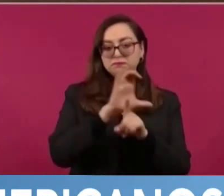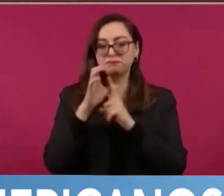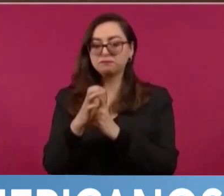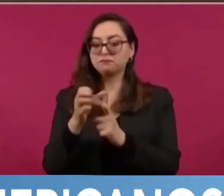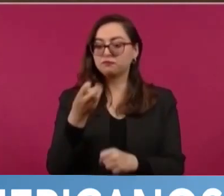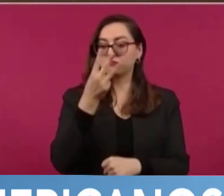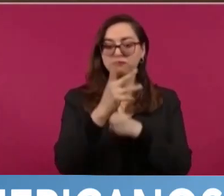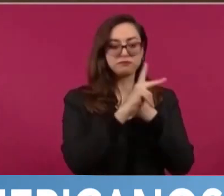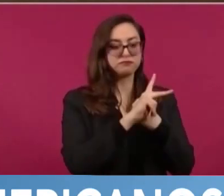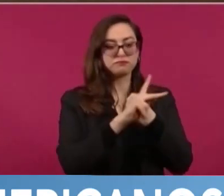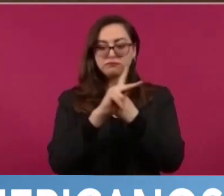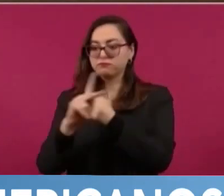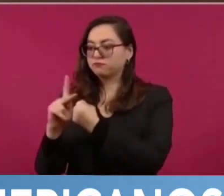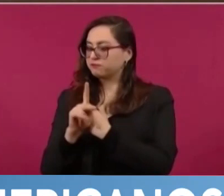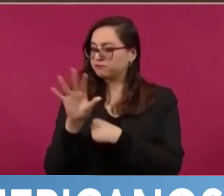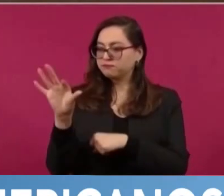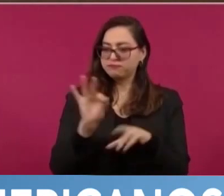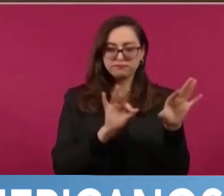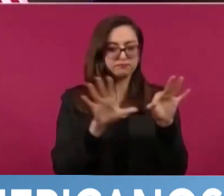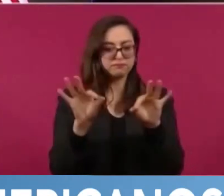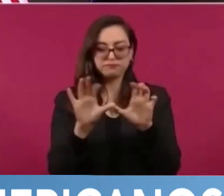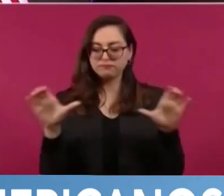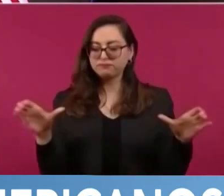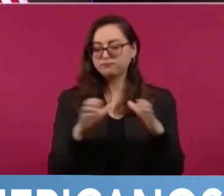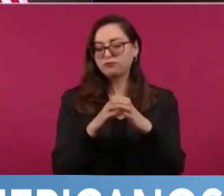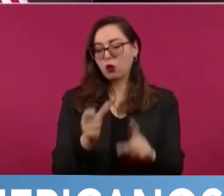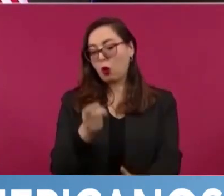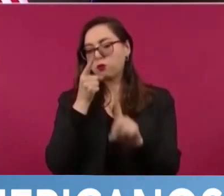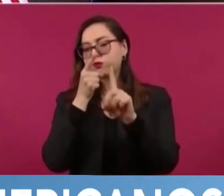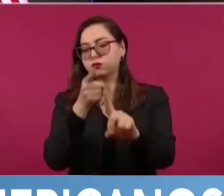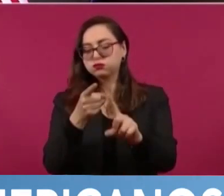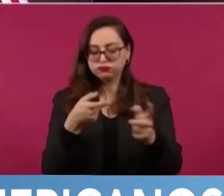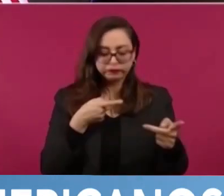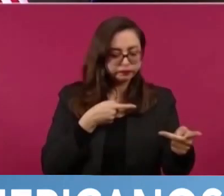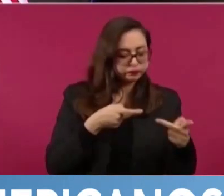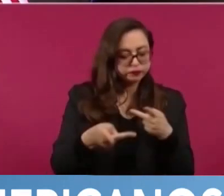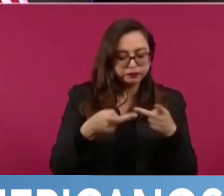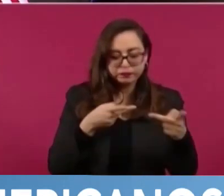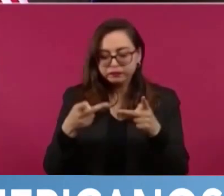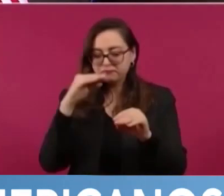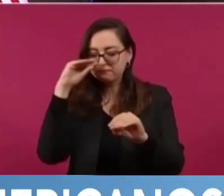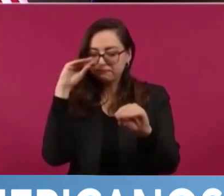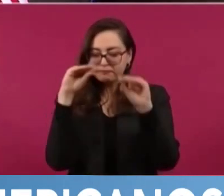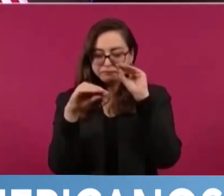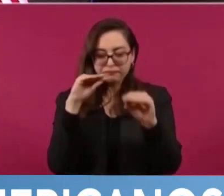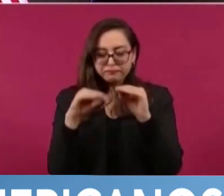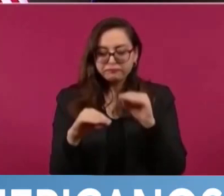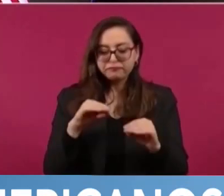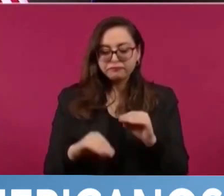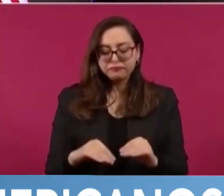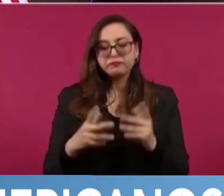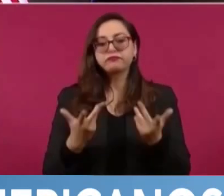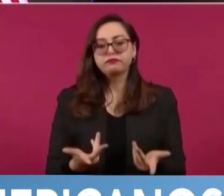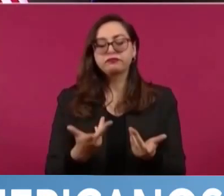de América del Norte entre estos tres presidentes, en donde decidieron reforzar la